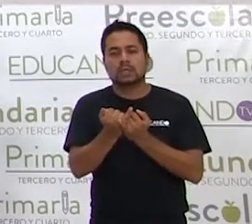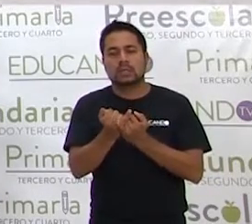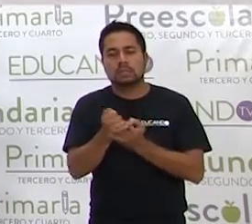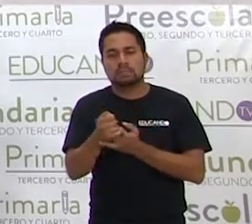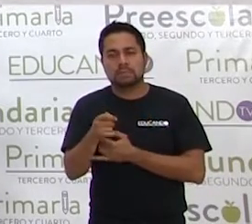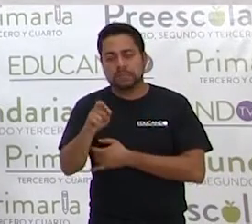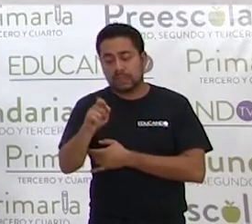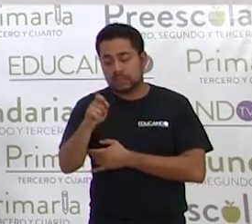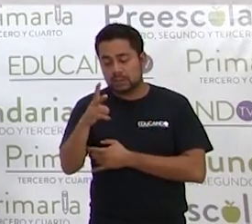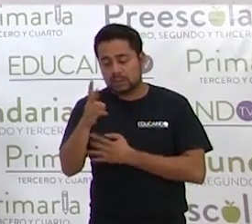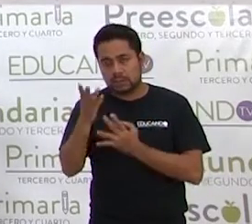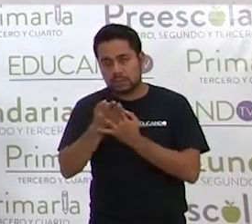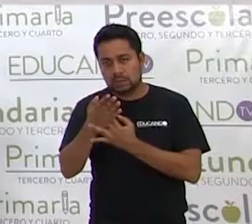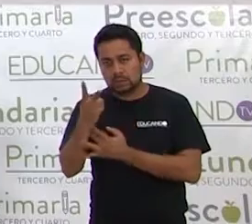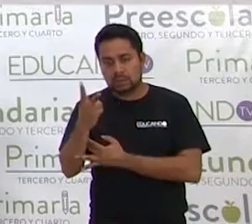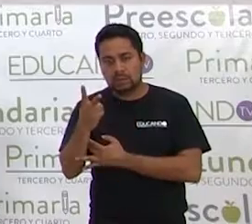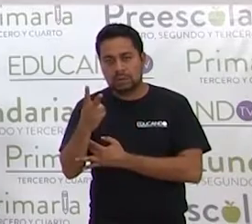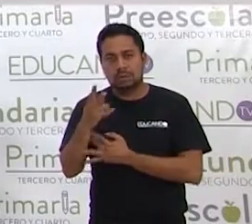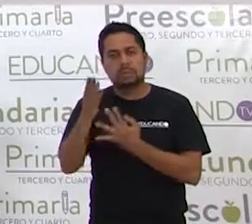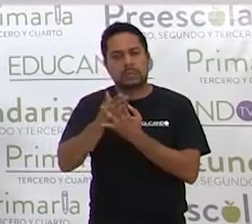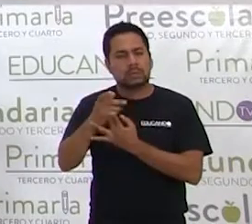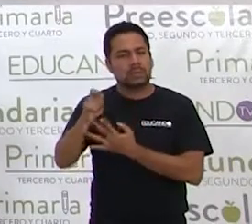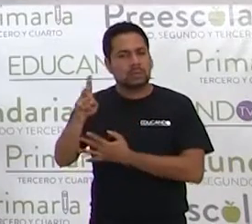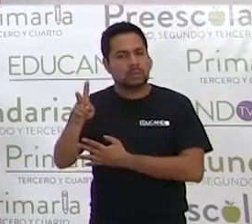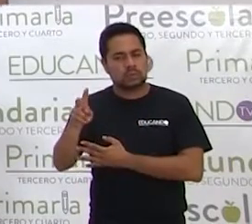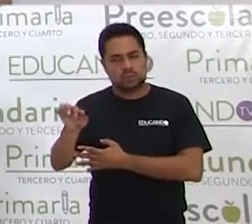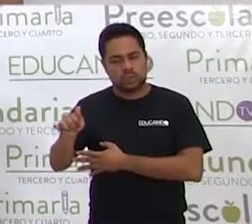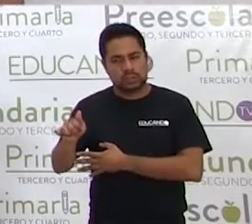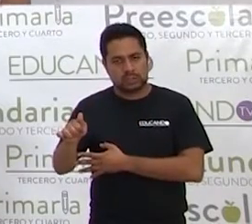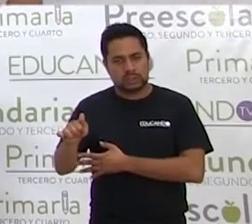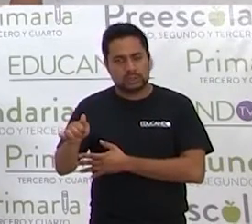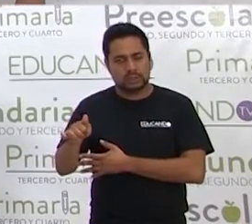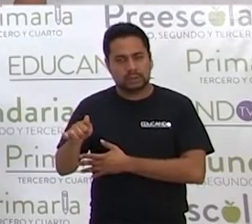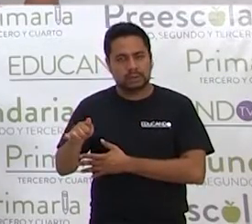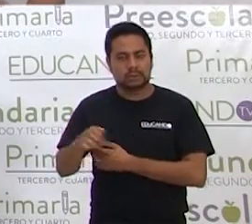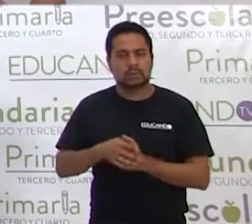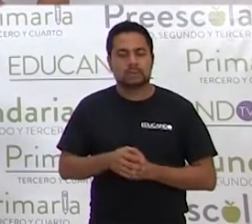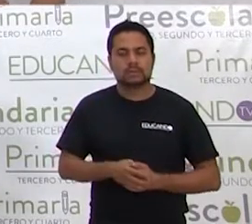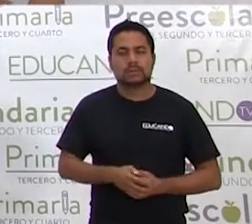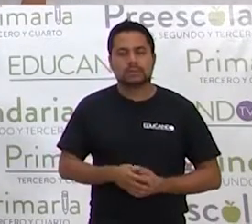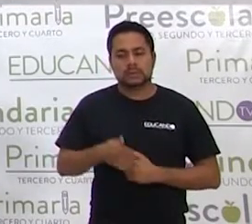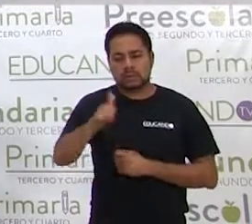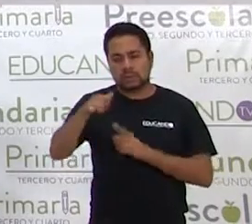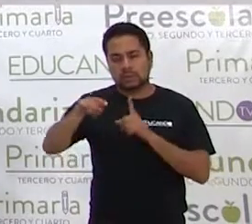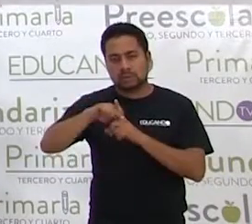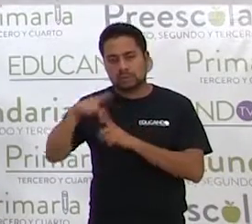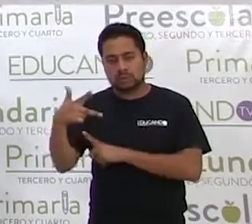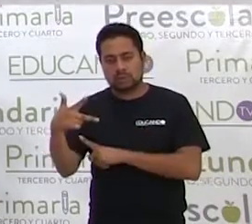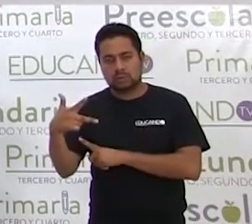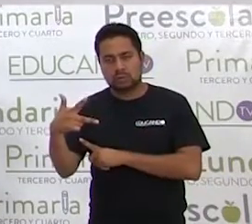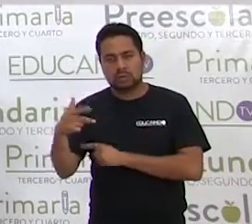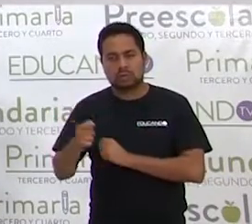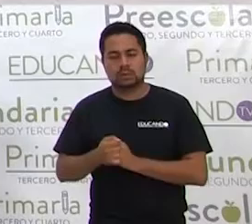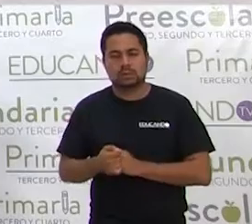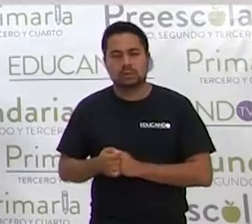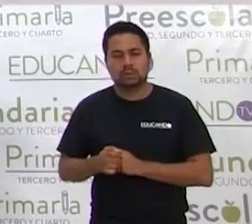entre 2 mitad de 22 11 11 más 8